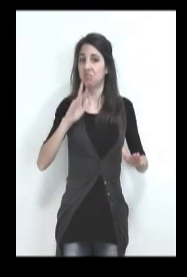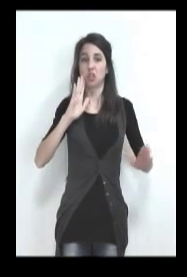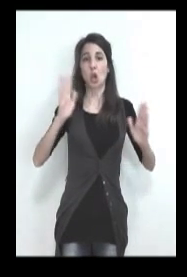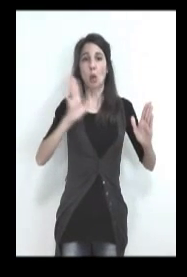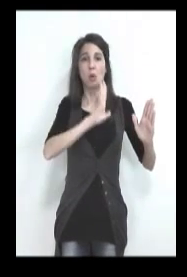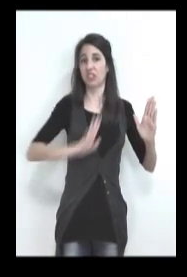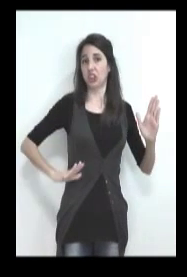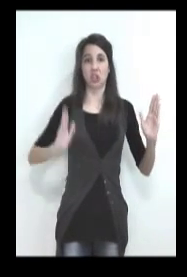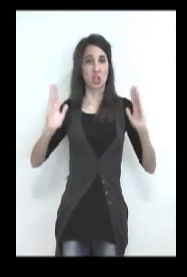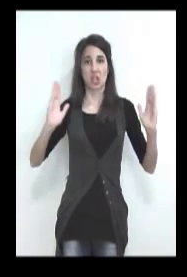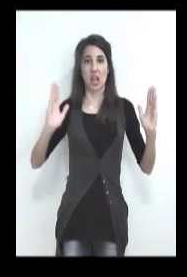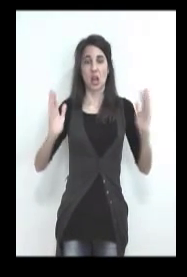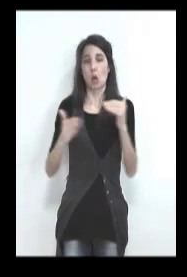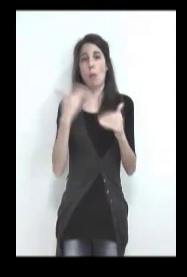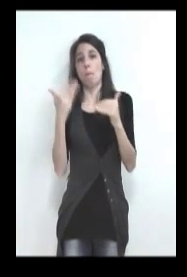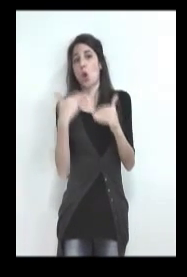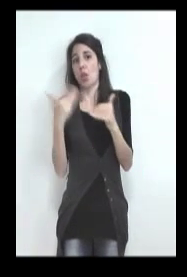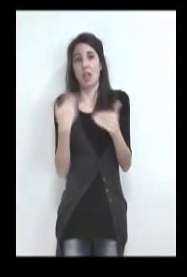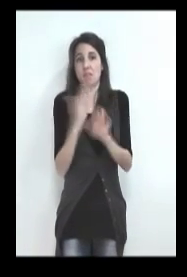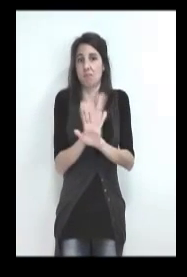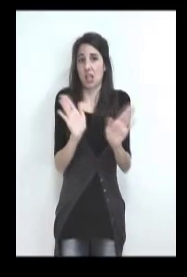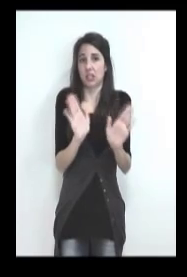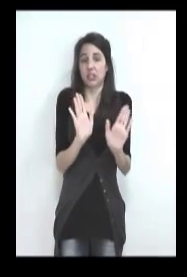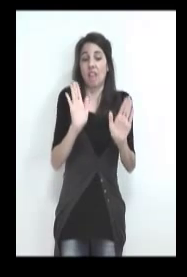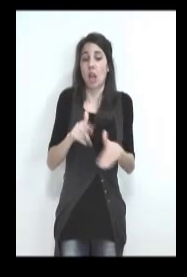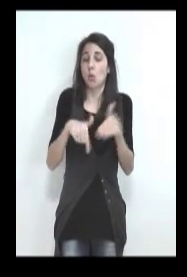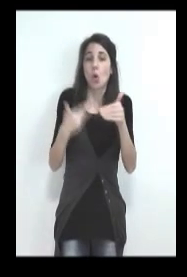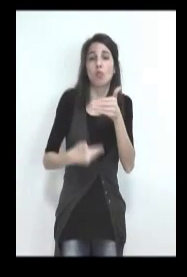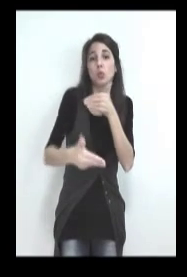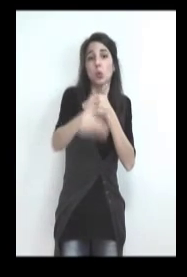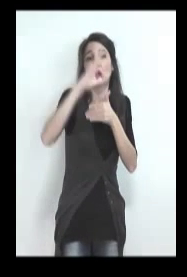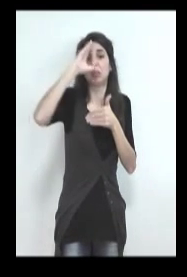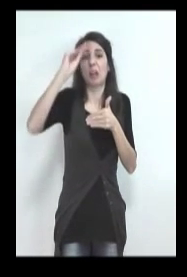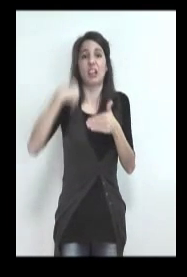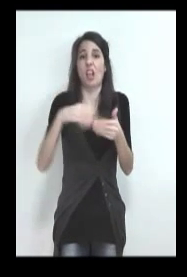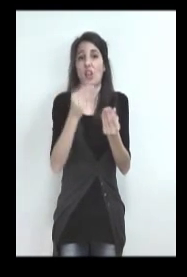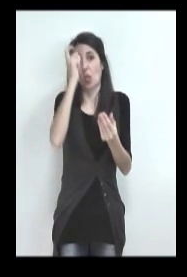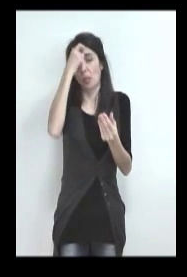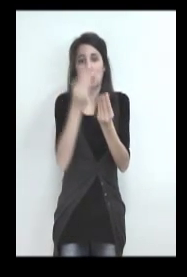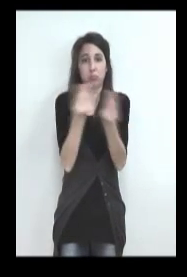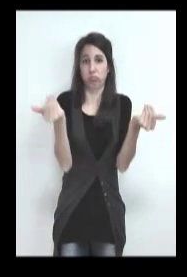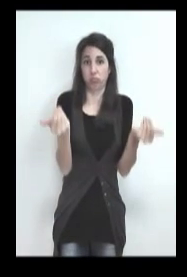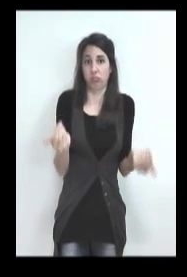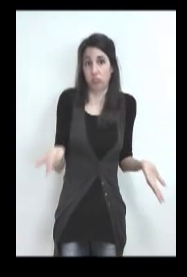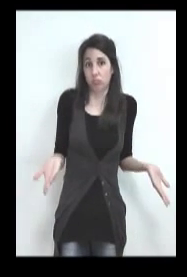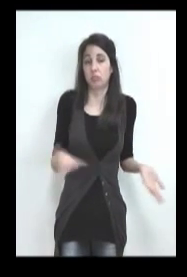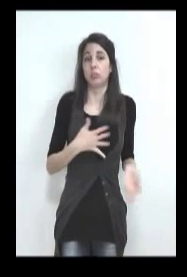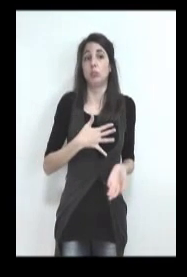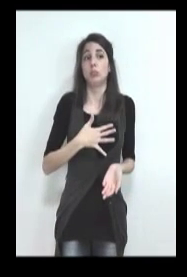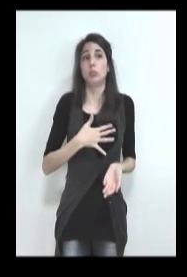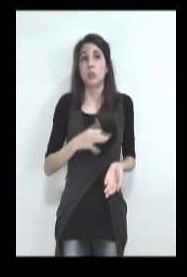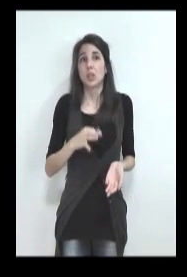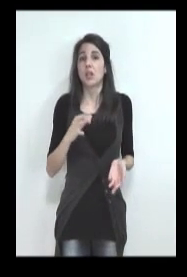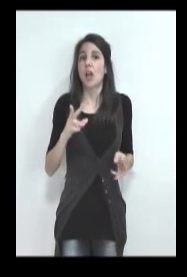no se siga hablando de Smart. Y lo que decía al principio, inicialmente el Smart tiene